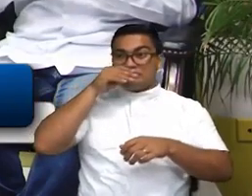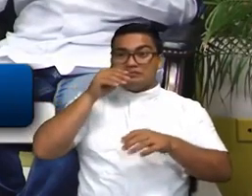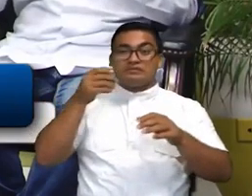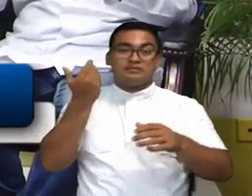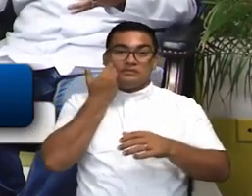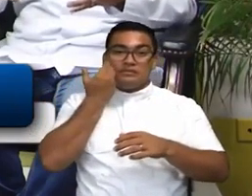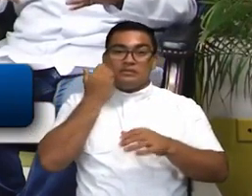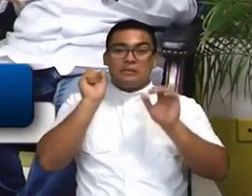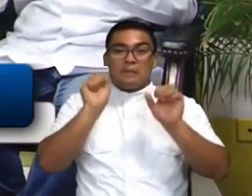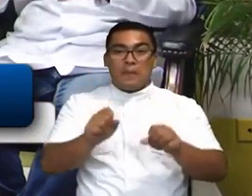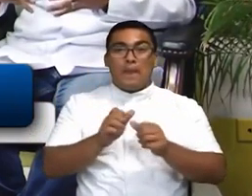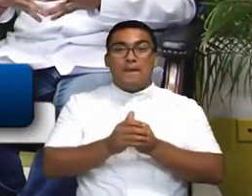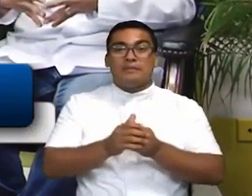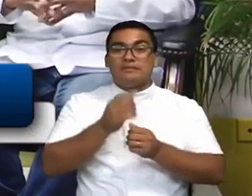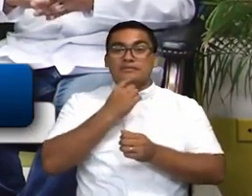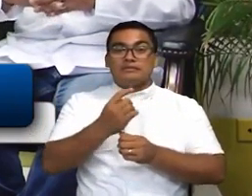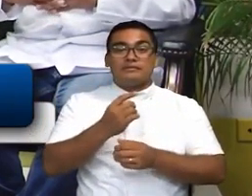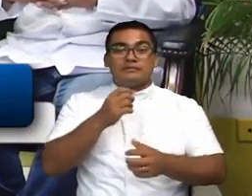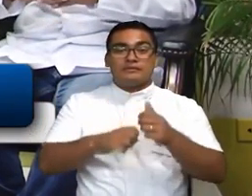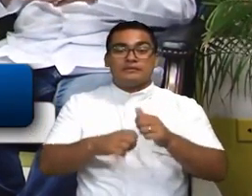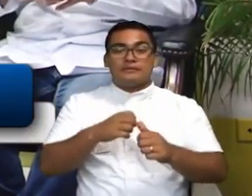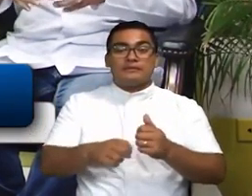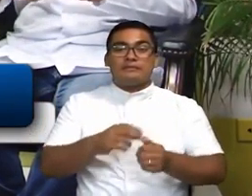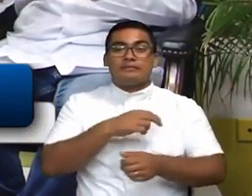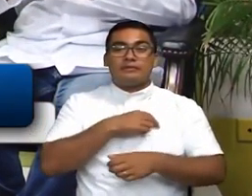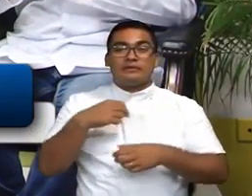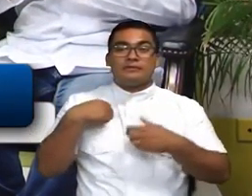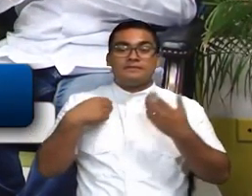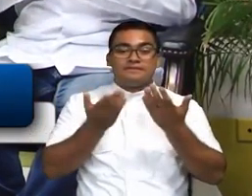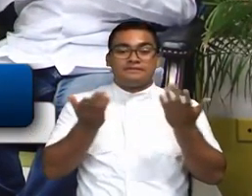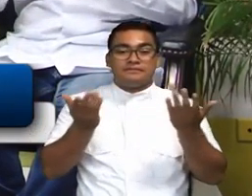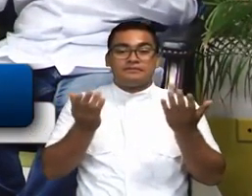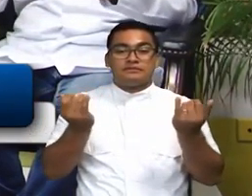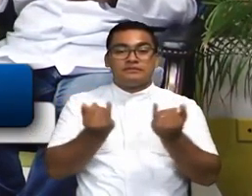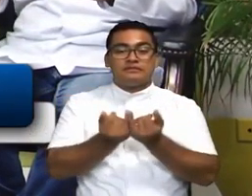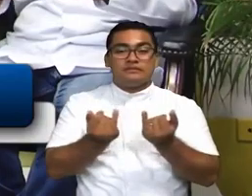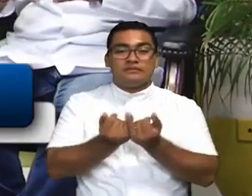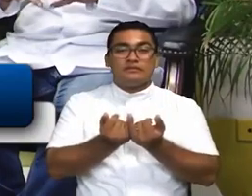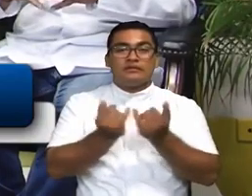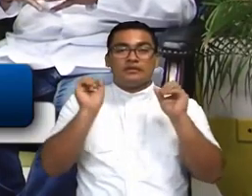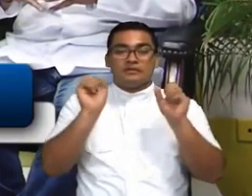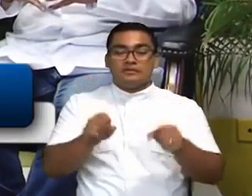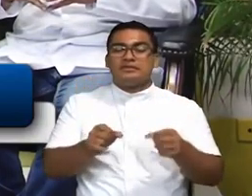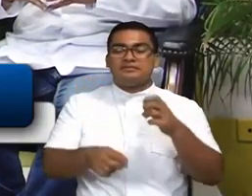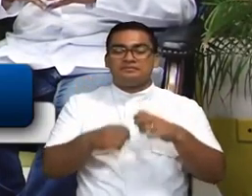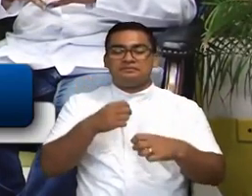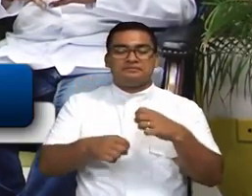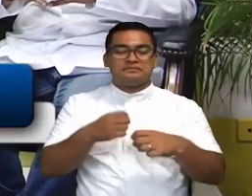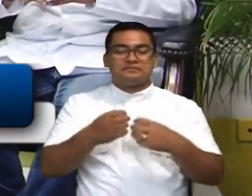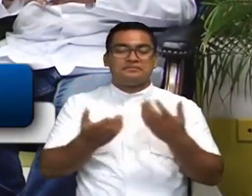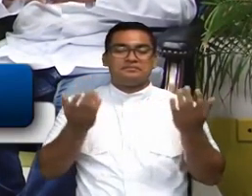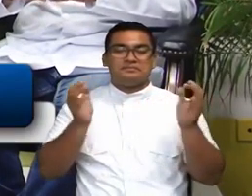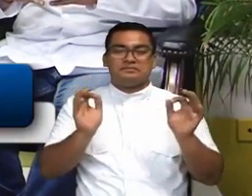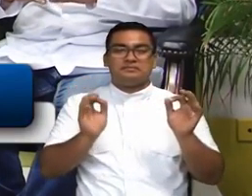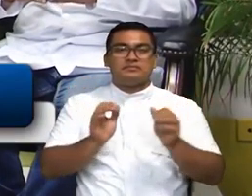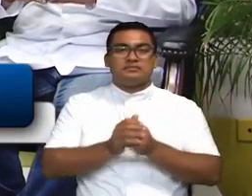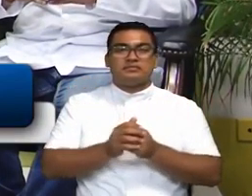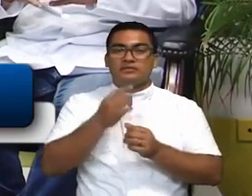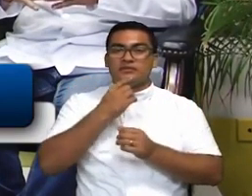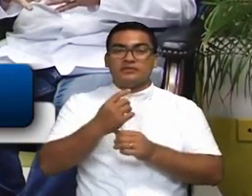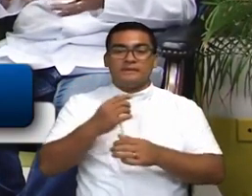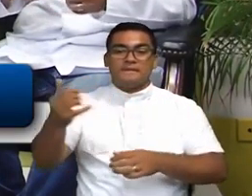las complicaciones de esta enfermedad, que se pueden tener mayor problema. Entonces, el esquema